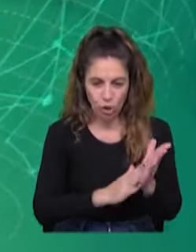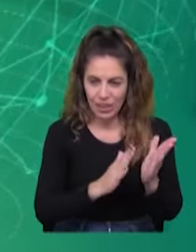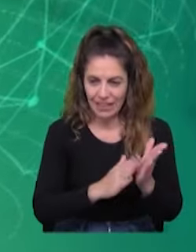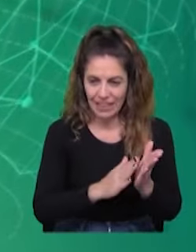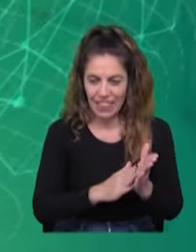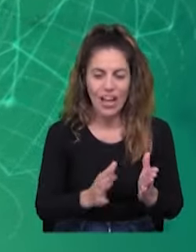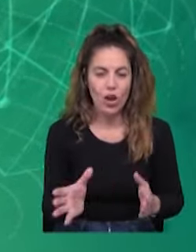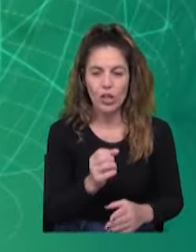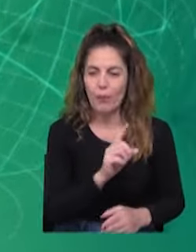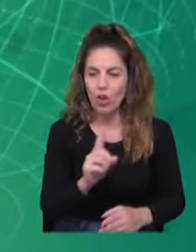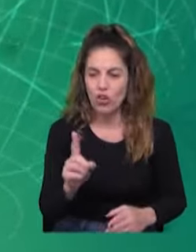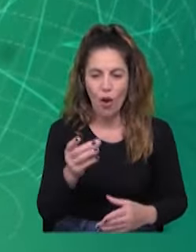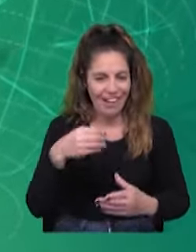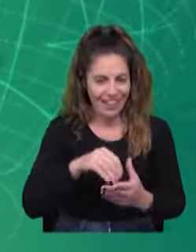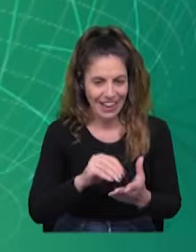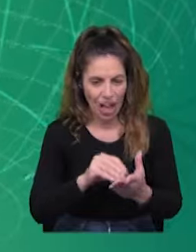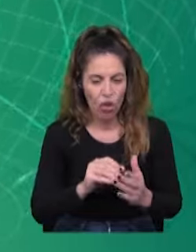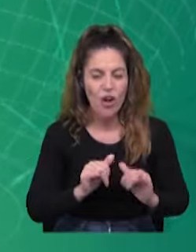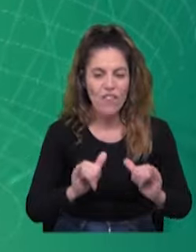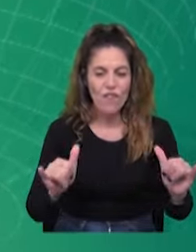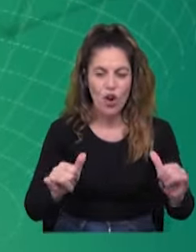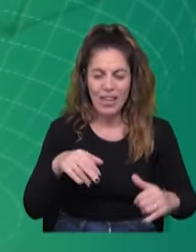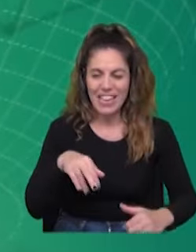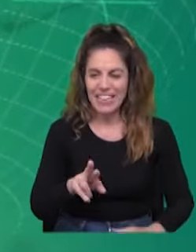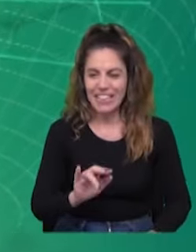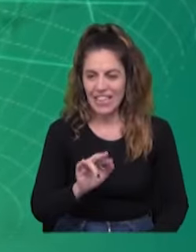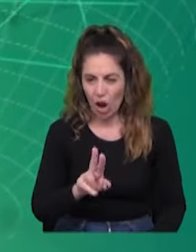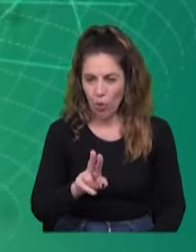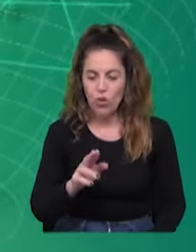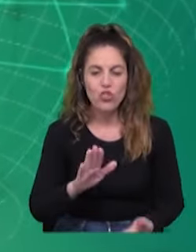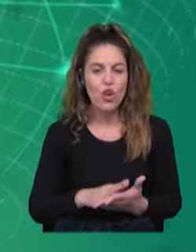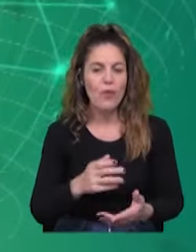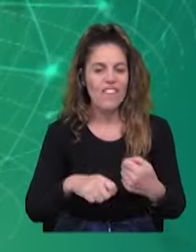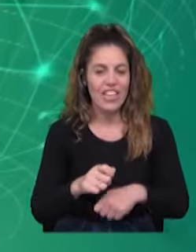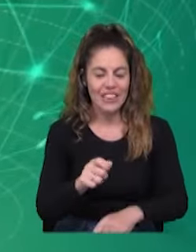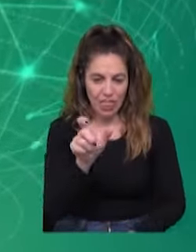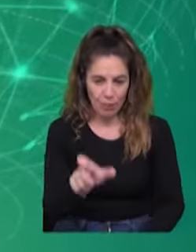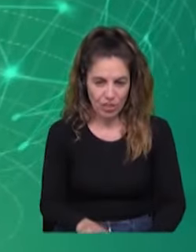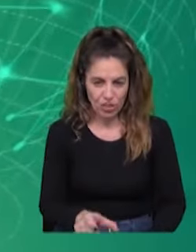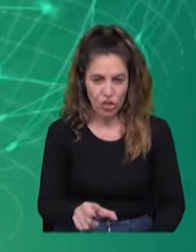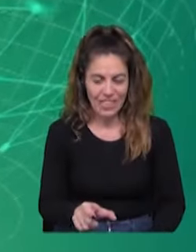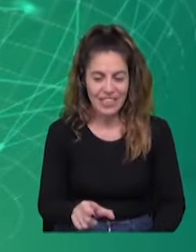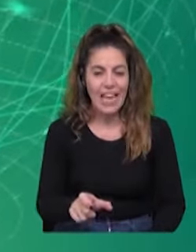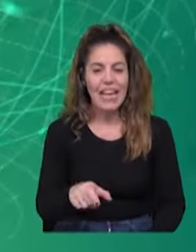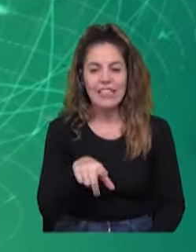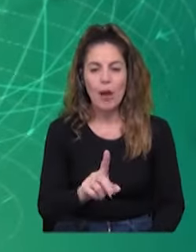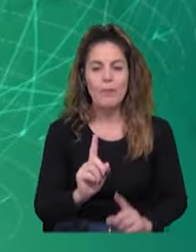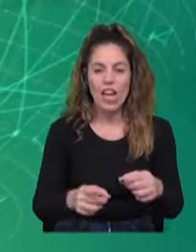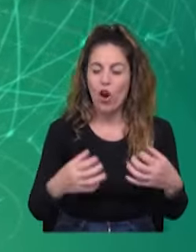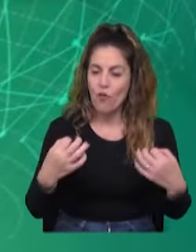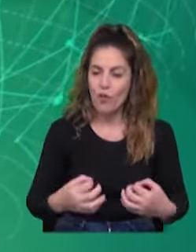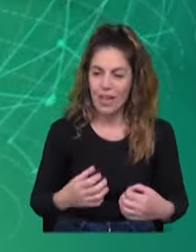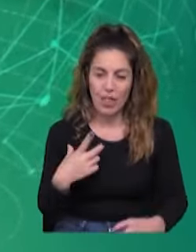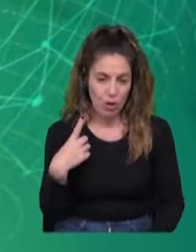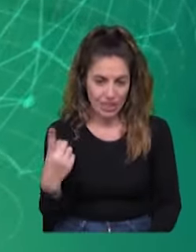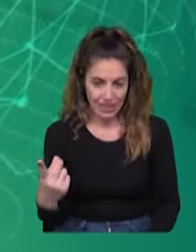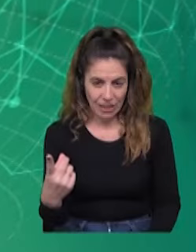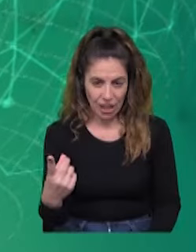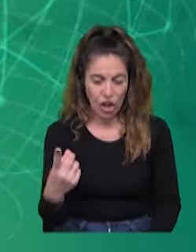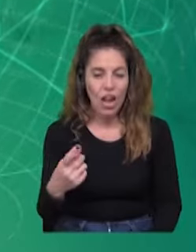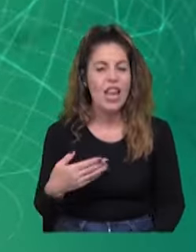encontramos que no fueron agregados los informes del inau departamental sobre trata y explotación de menores versión confirmada por el director